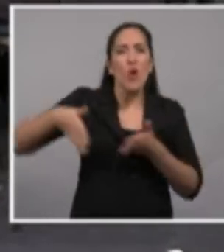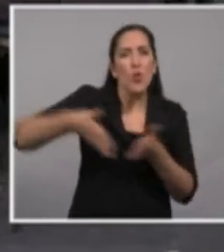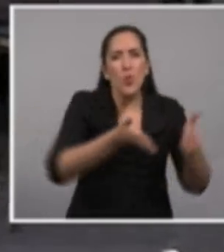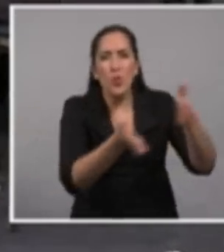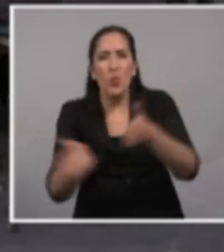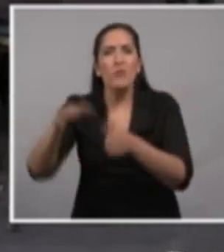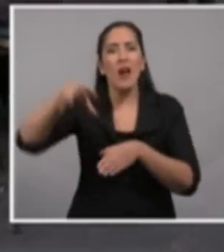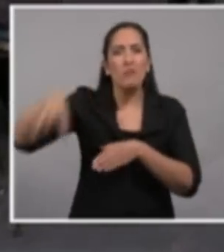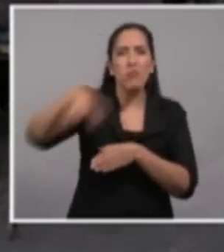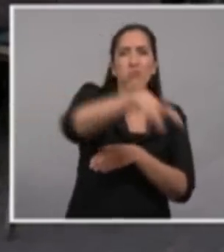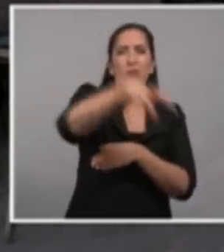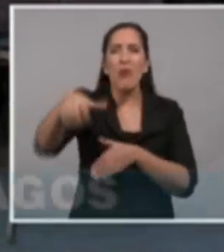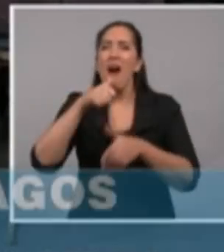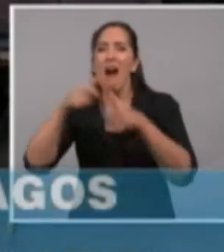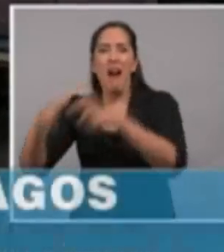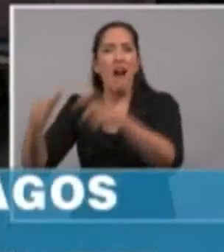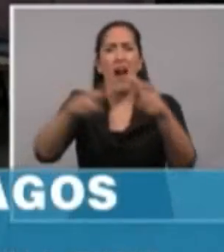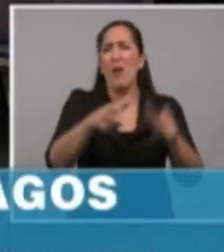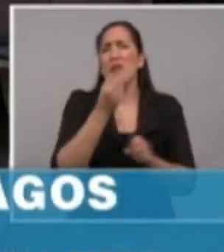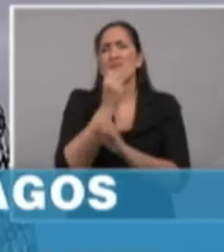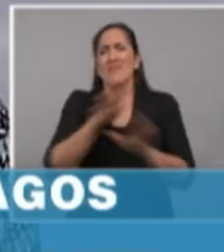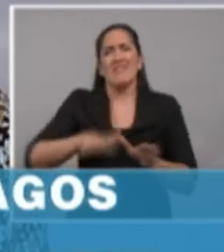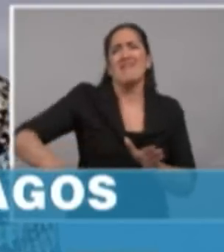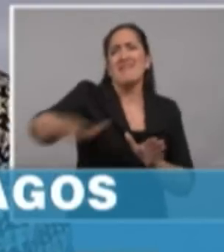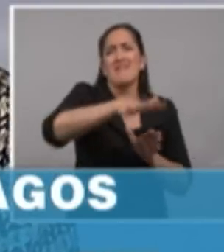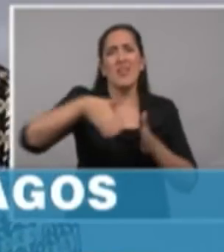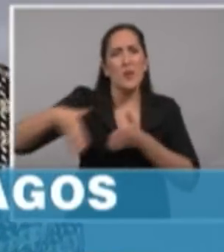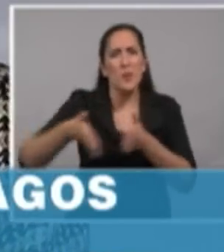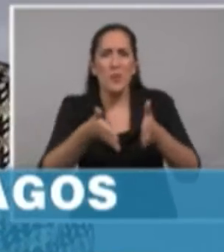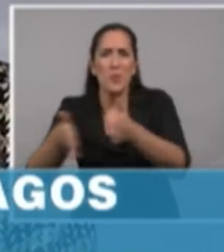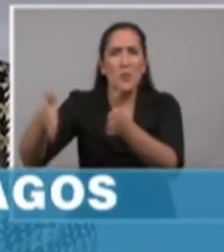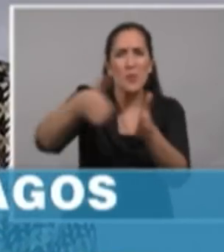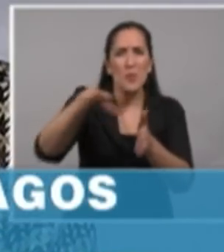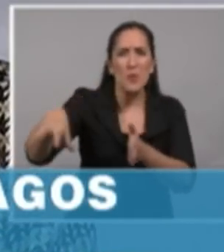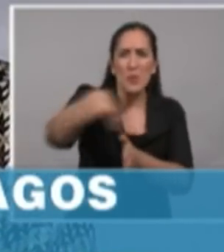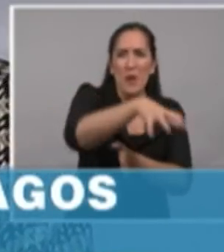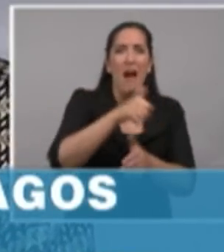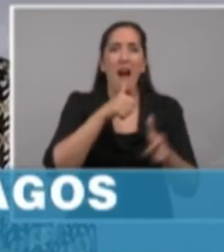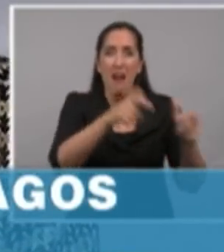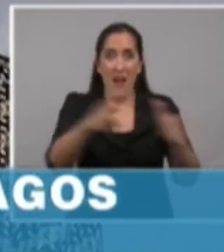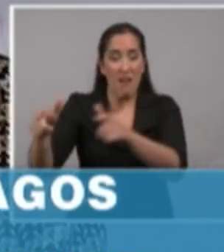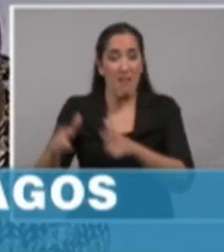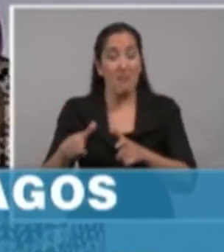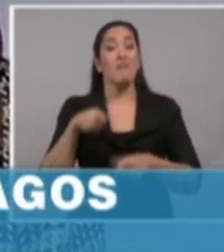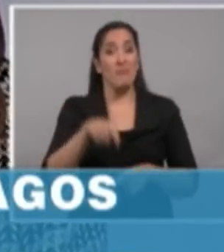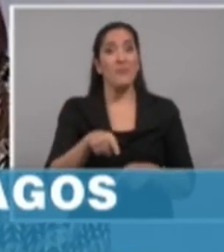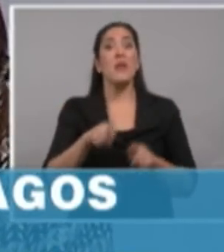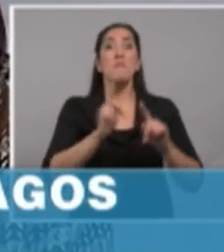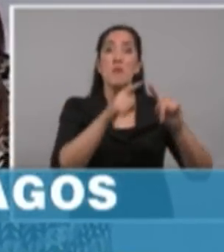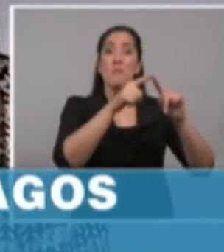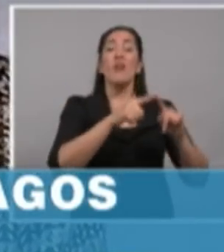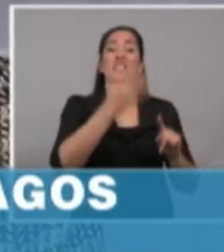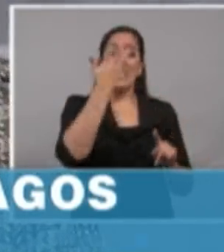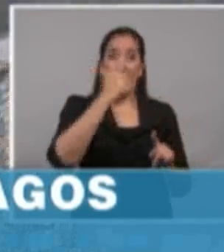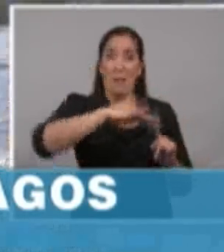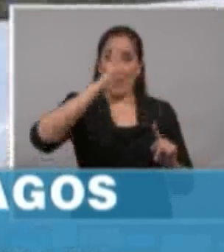Lagos, esa maravilla turística que va desde San Martín de